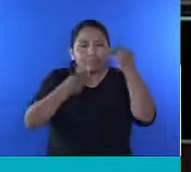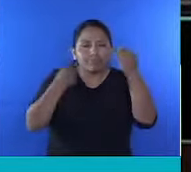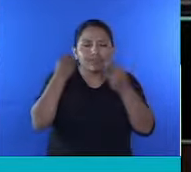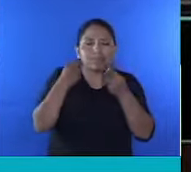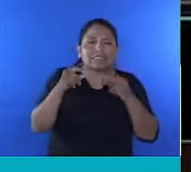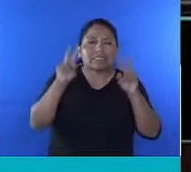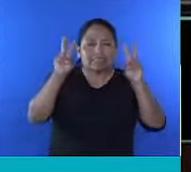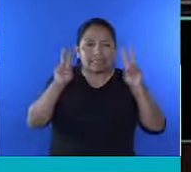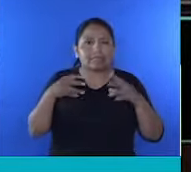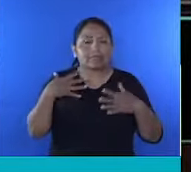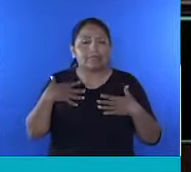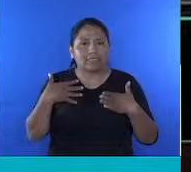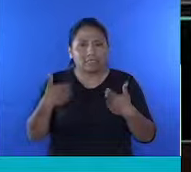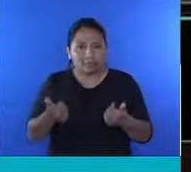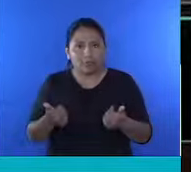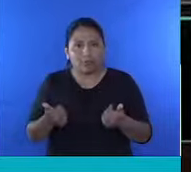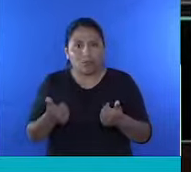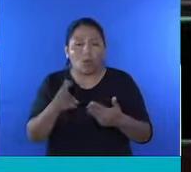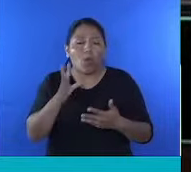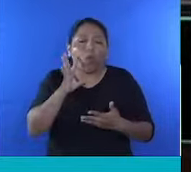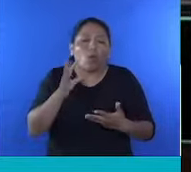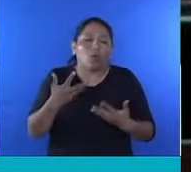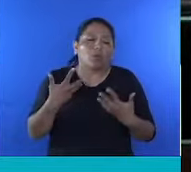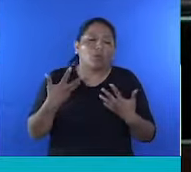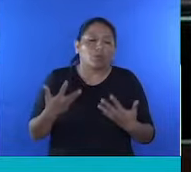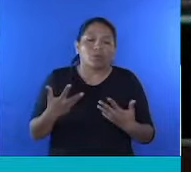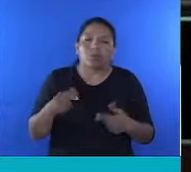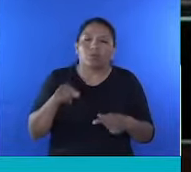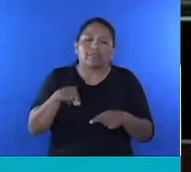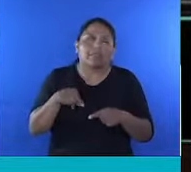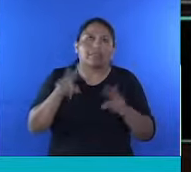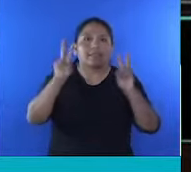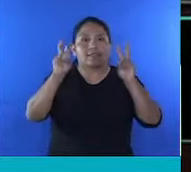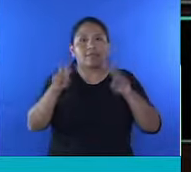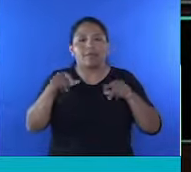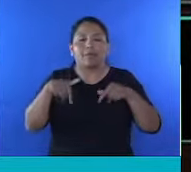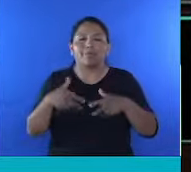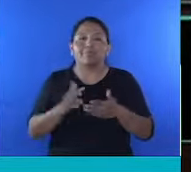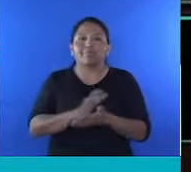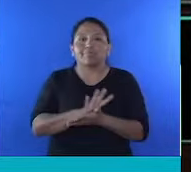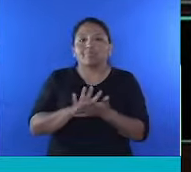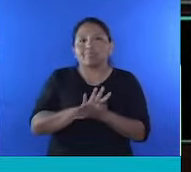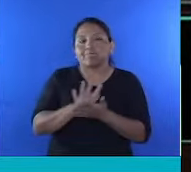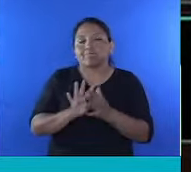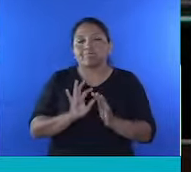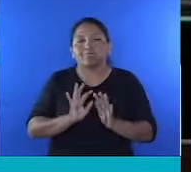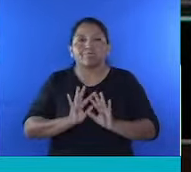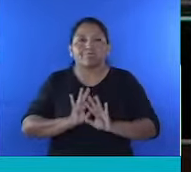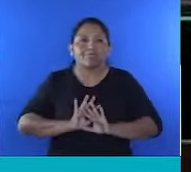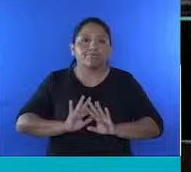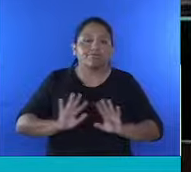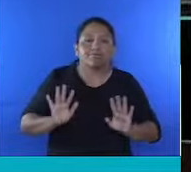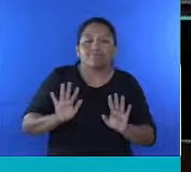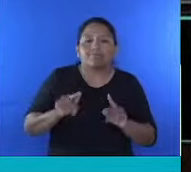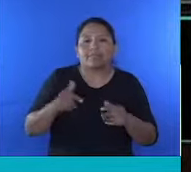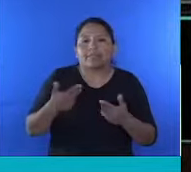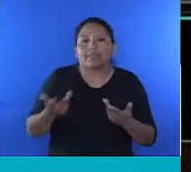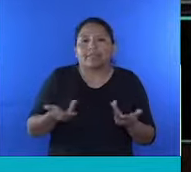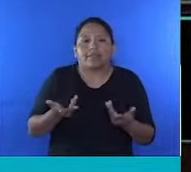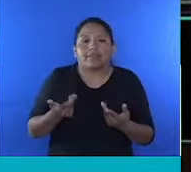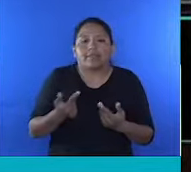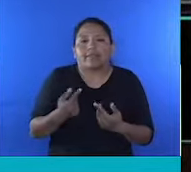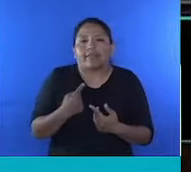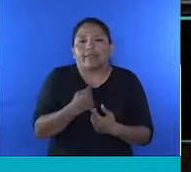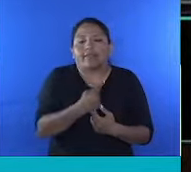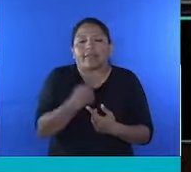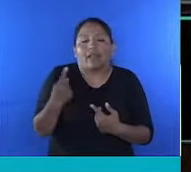de la salud Obviamente que para mí el tema no se resuelve con tratar de de que cada